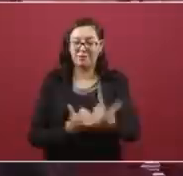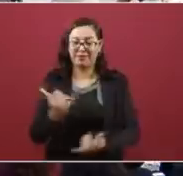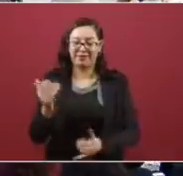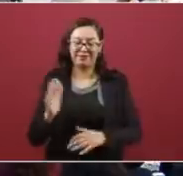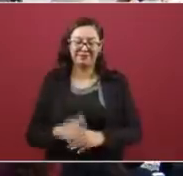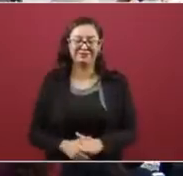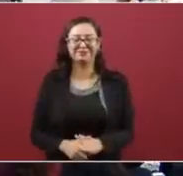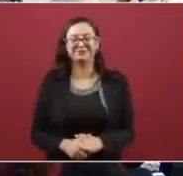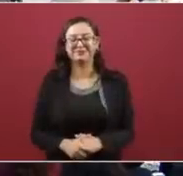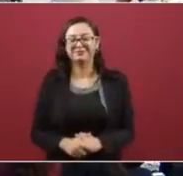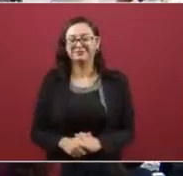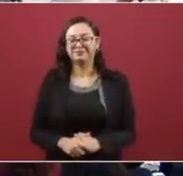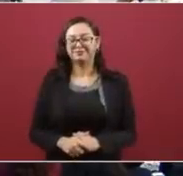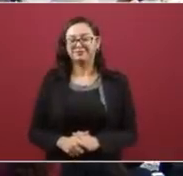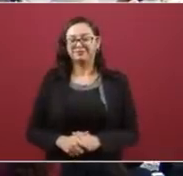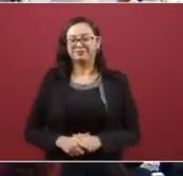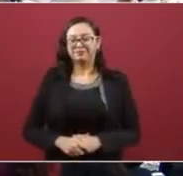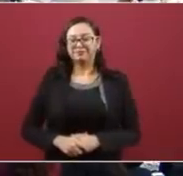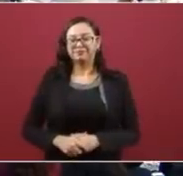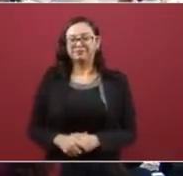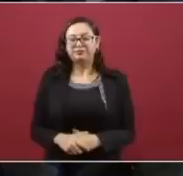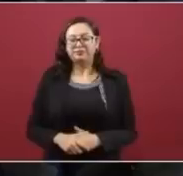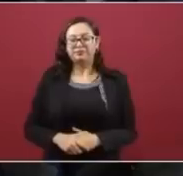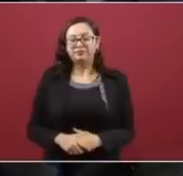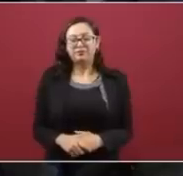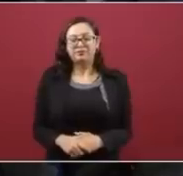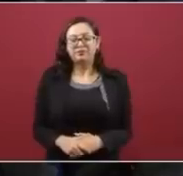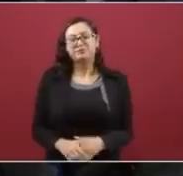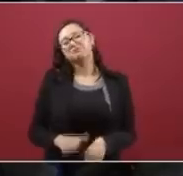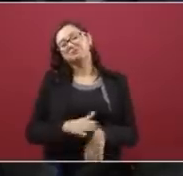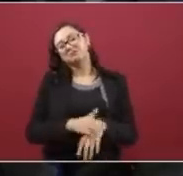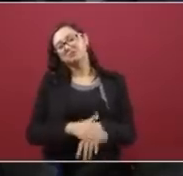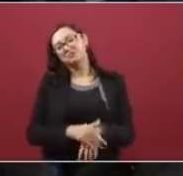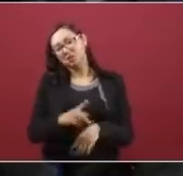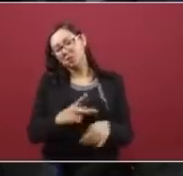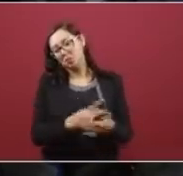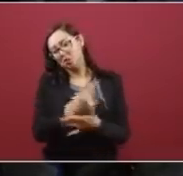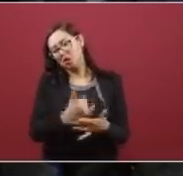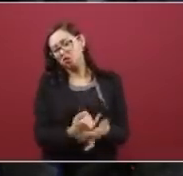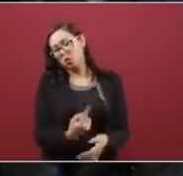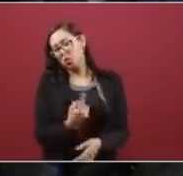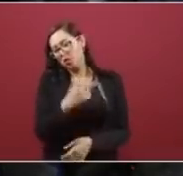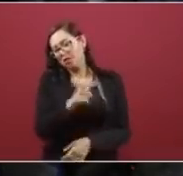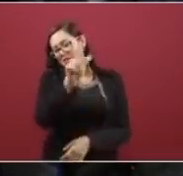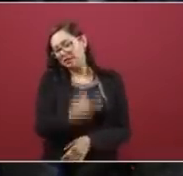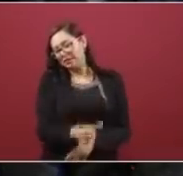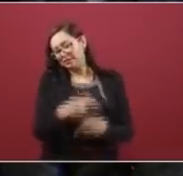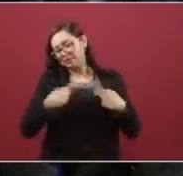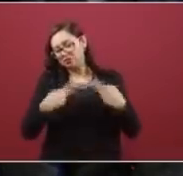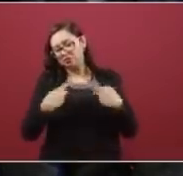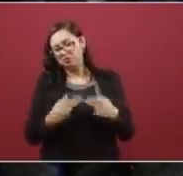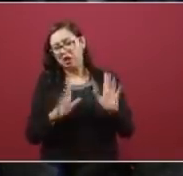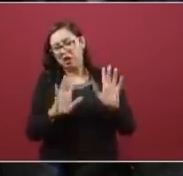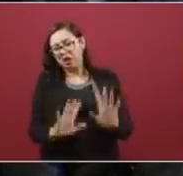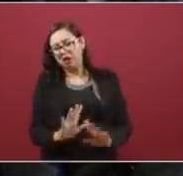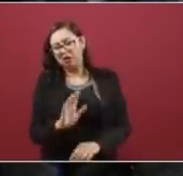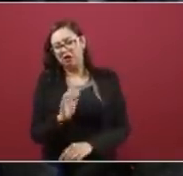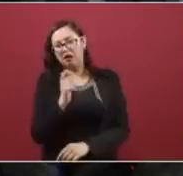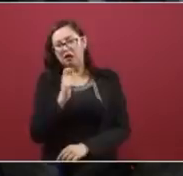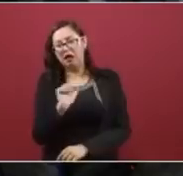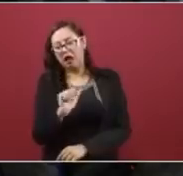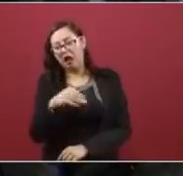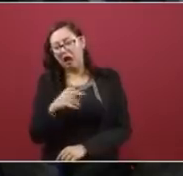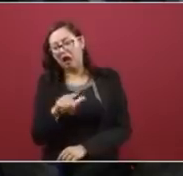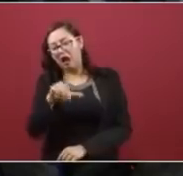pregunto esto porque se habla de proyectos, no presidente, no de una sola persona. Sí. Pudiera pensarse que con que Andrés Manuel estuviera